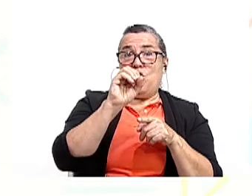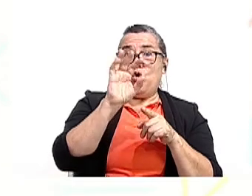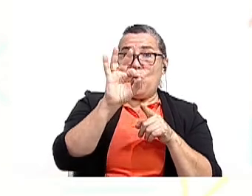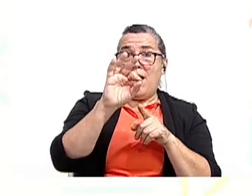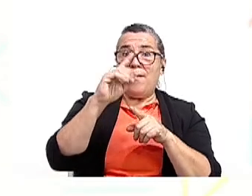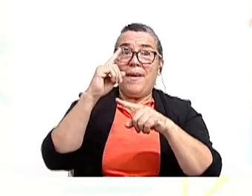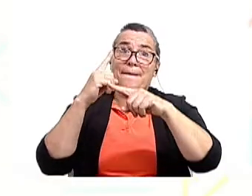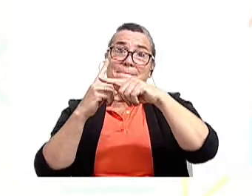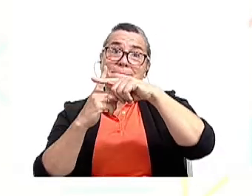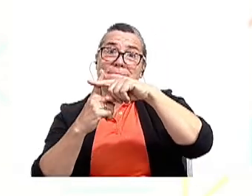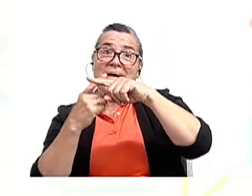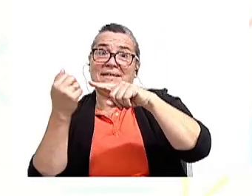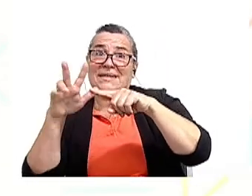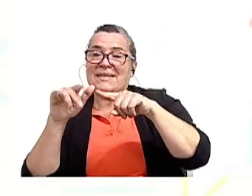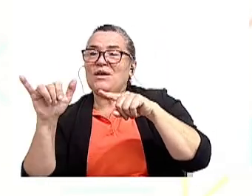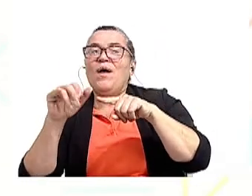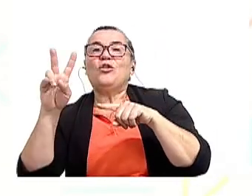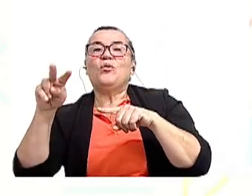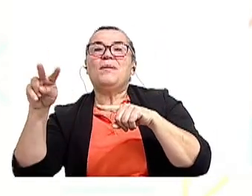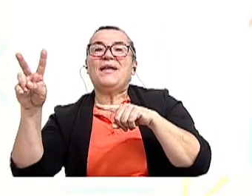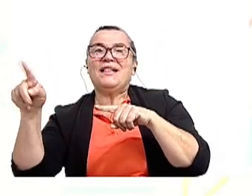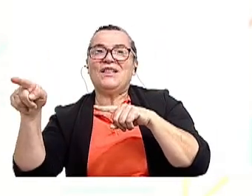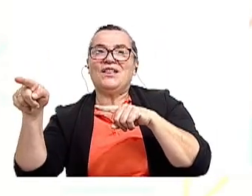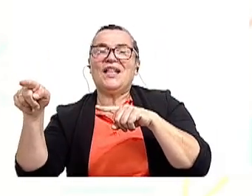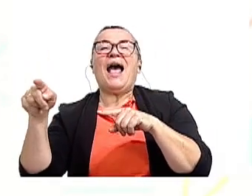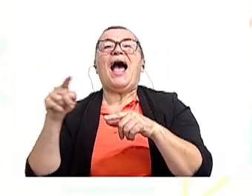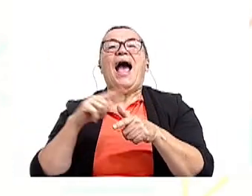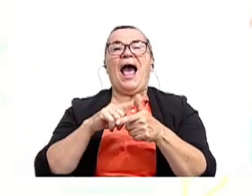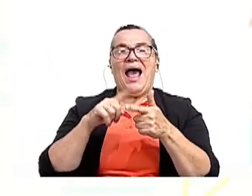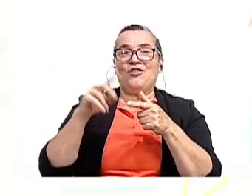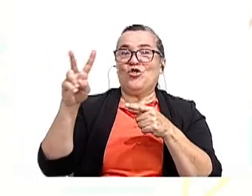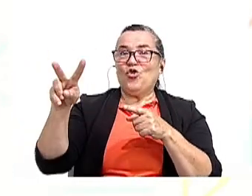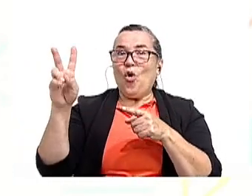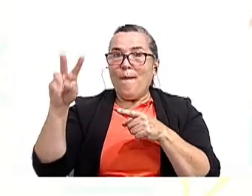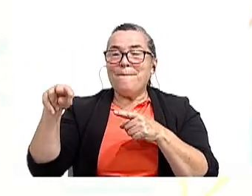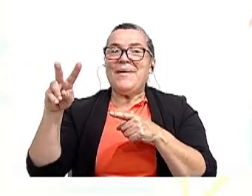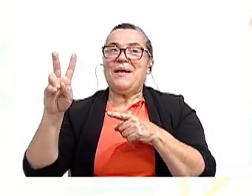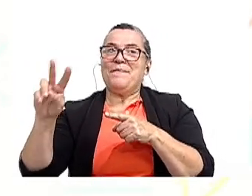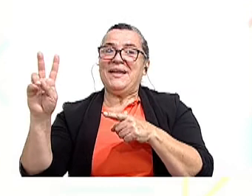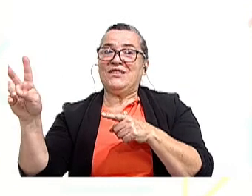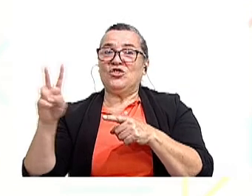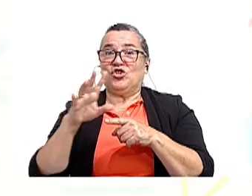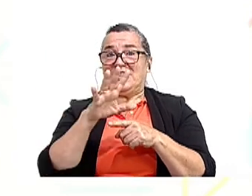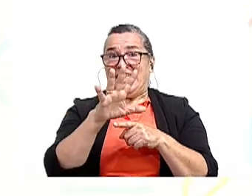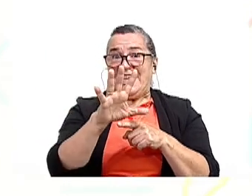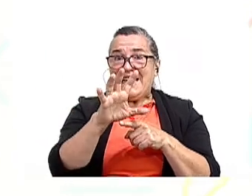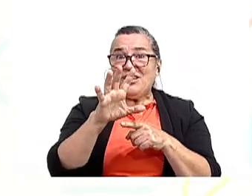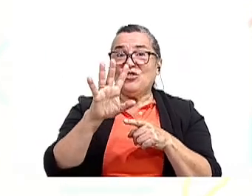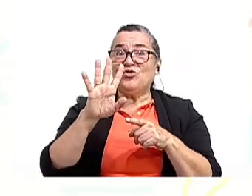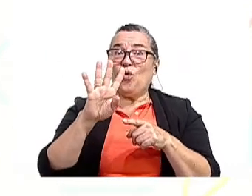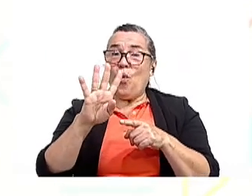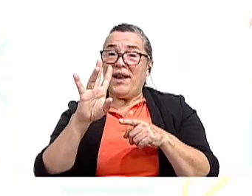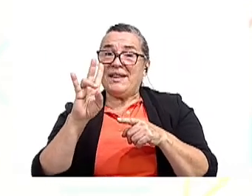más 13, 2022. Por lo tanto, la casa valdrá